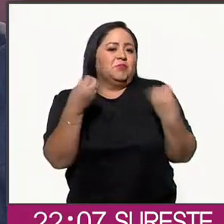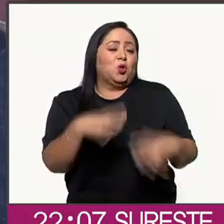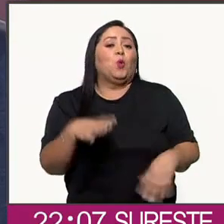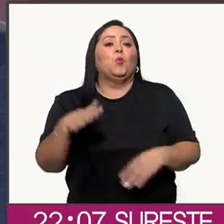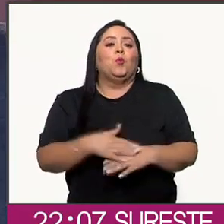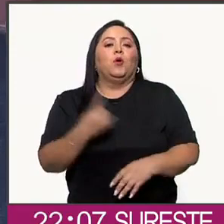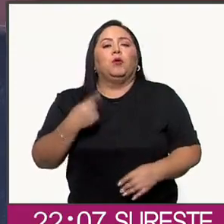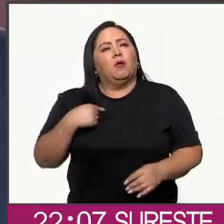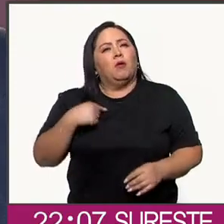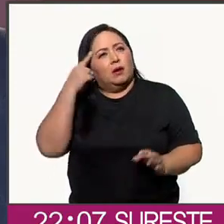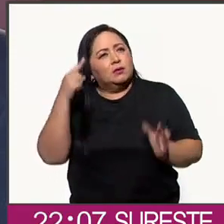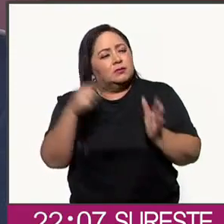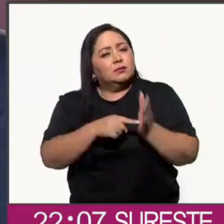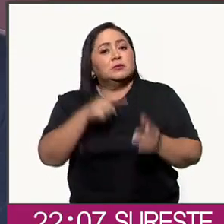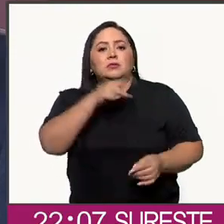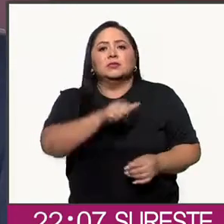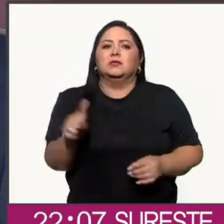que siempre